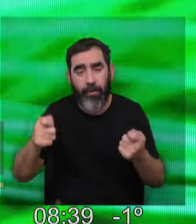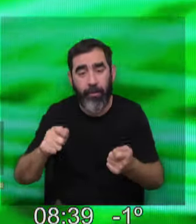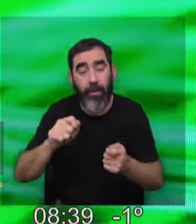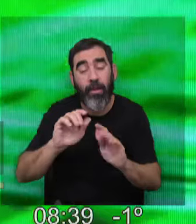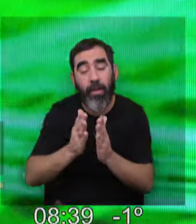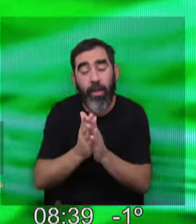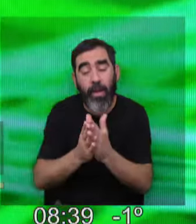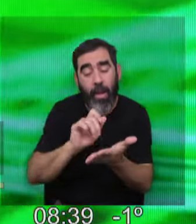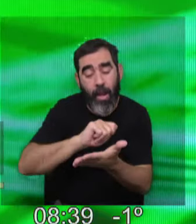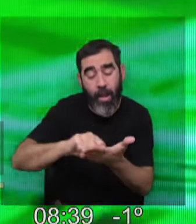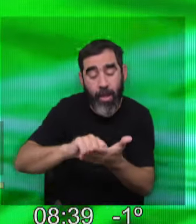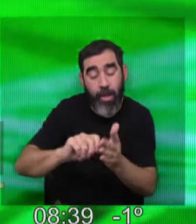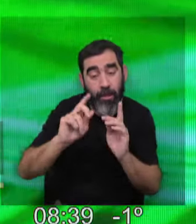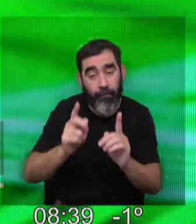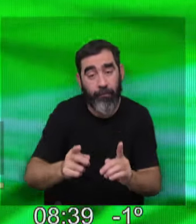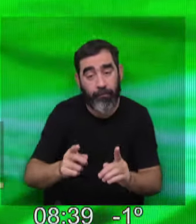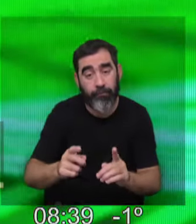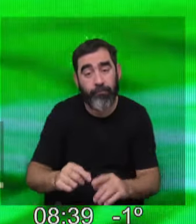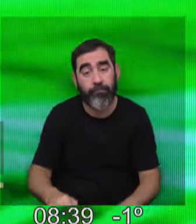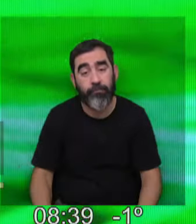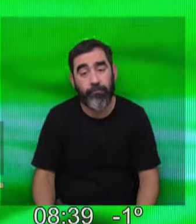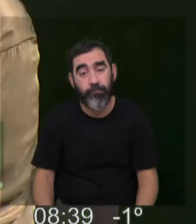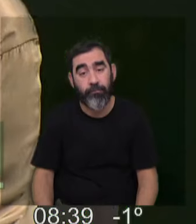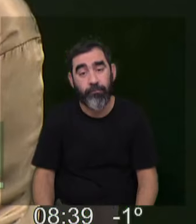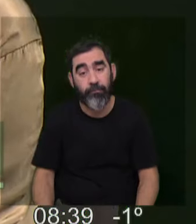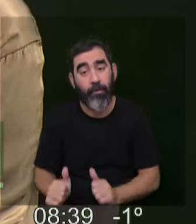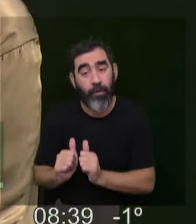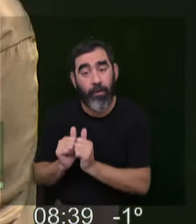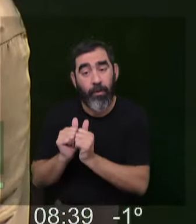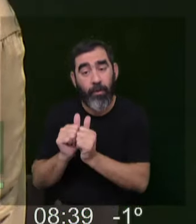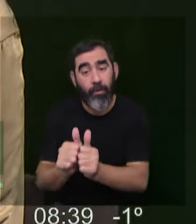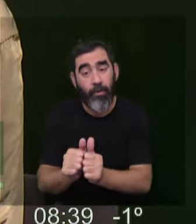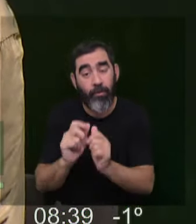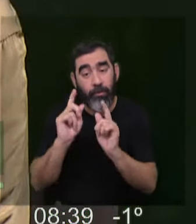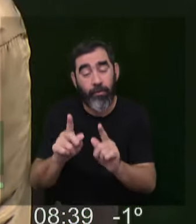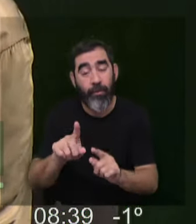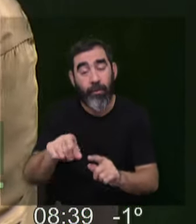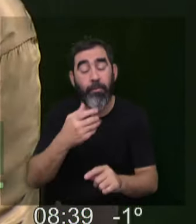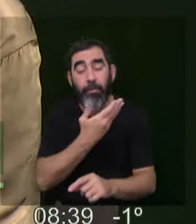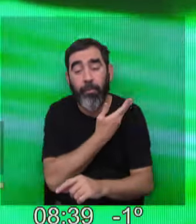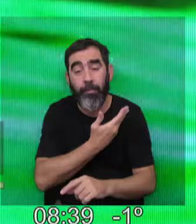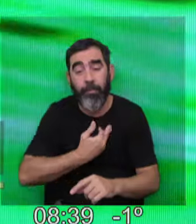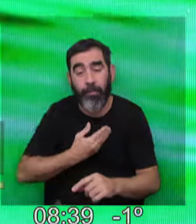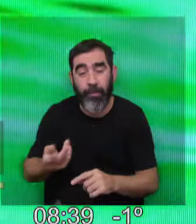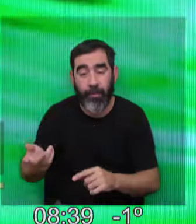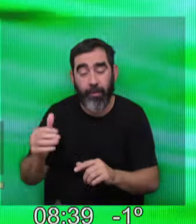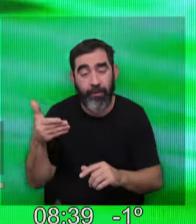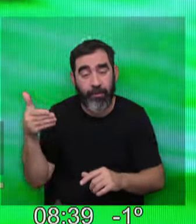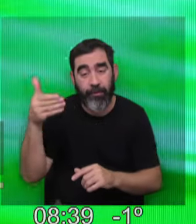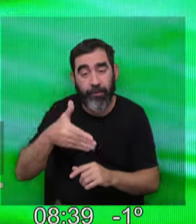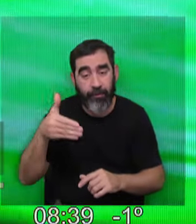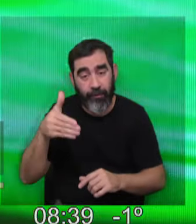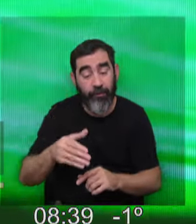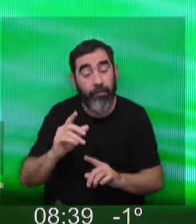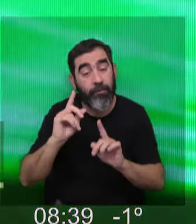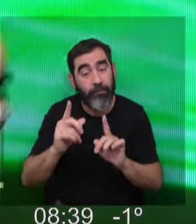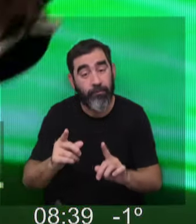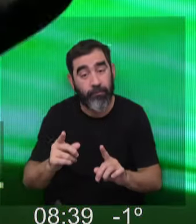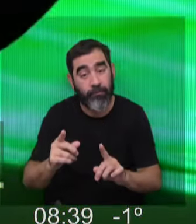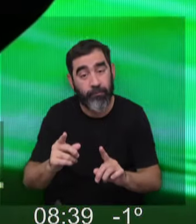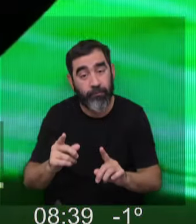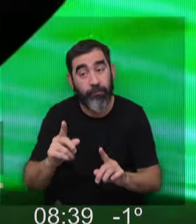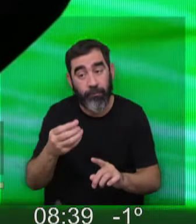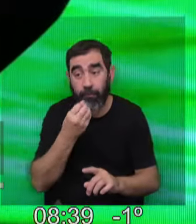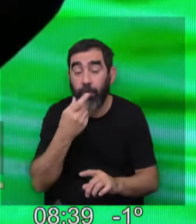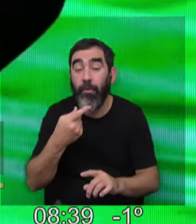también, de doctrina. Y acompañando, siendo juntos con los expresidentes también. También, que esa es una parte no